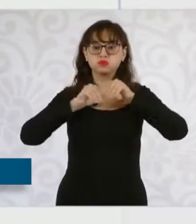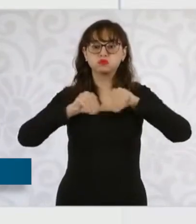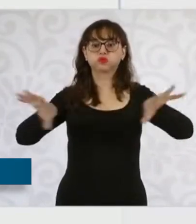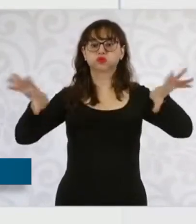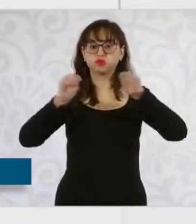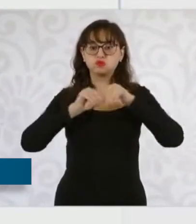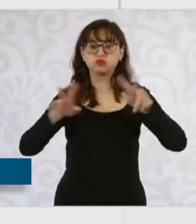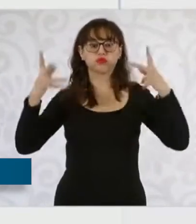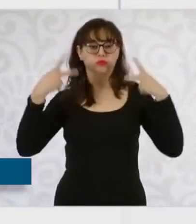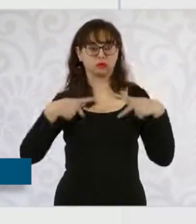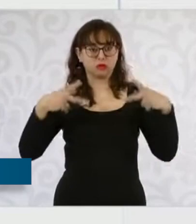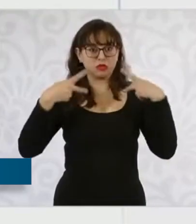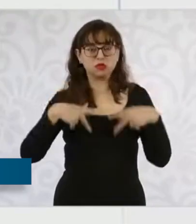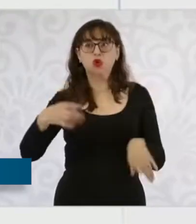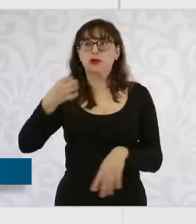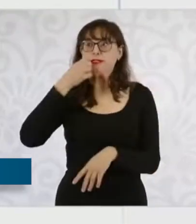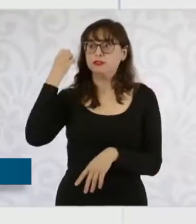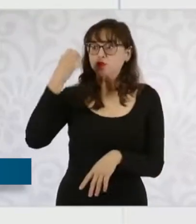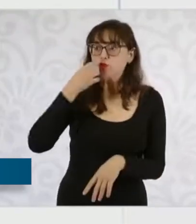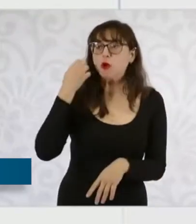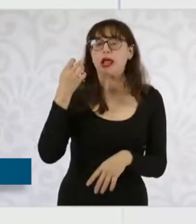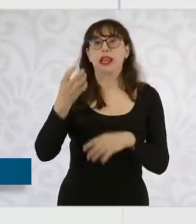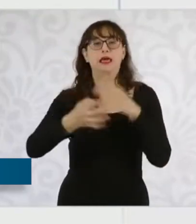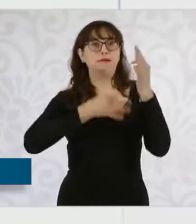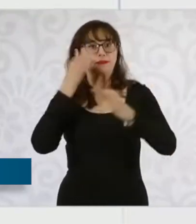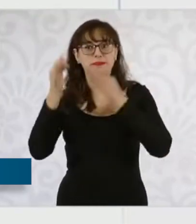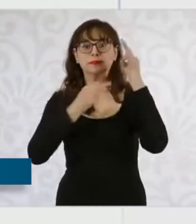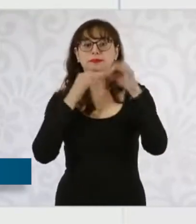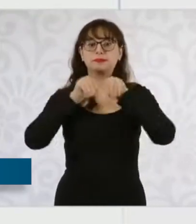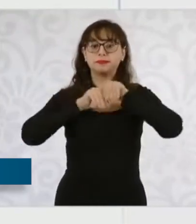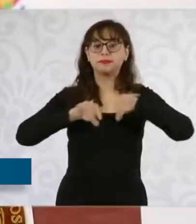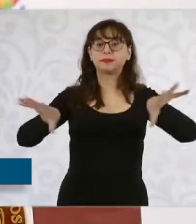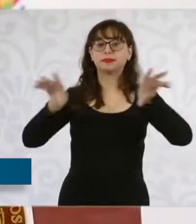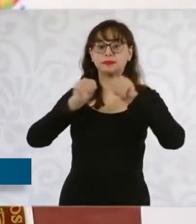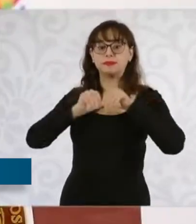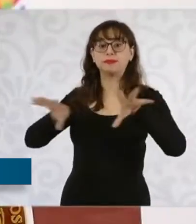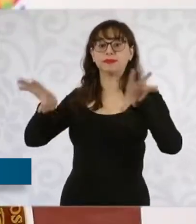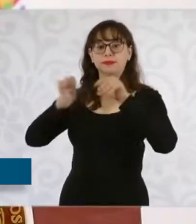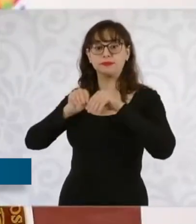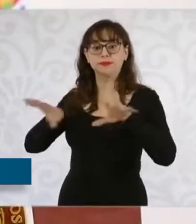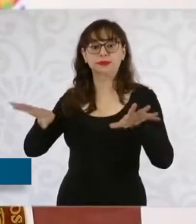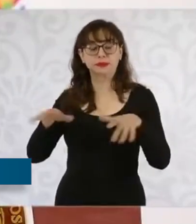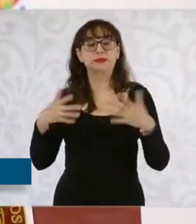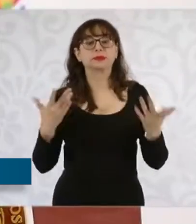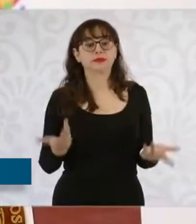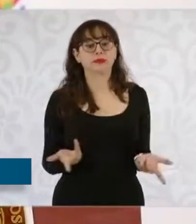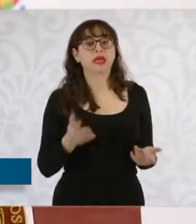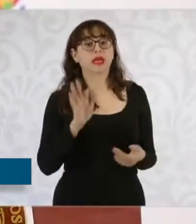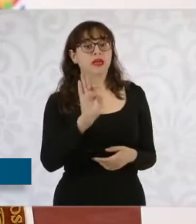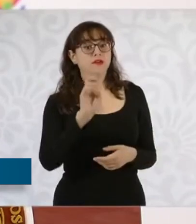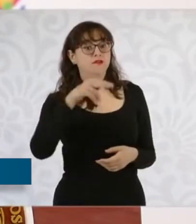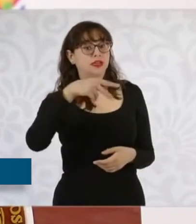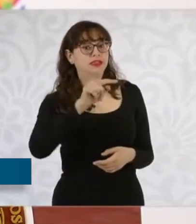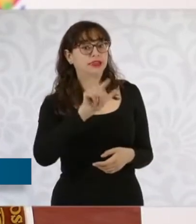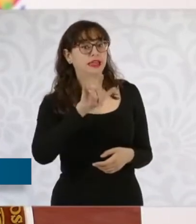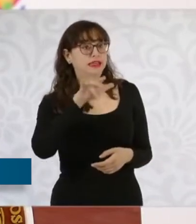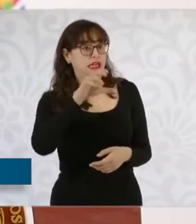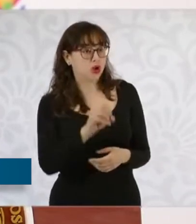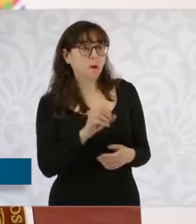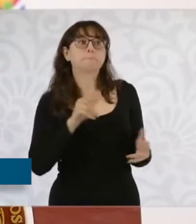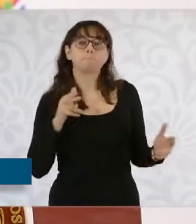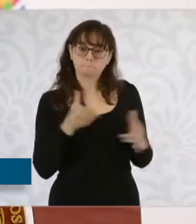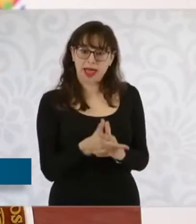Nuevo Laredo y México Nogales así como el tren de carga del tren Maya la mandataria destacó la importancia de estos